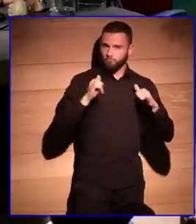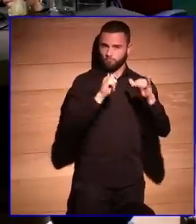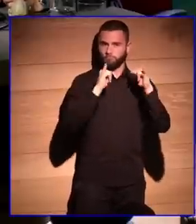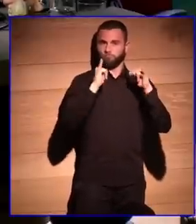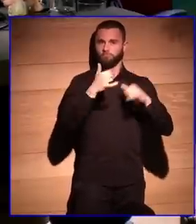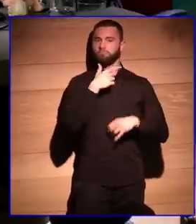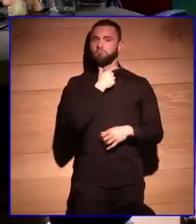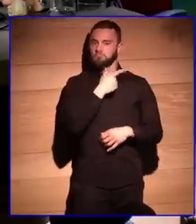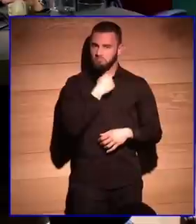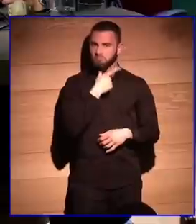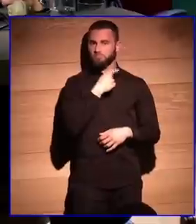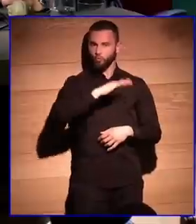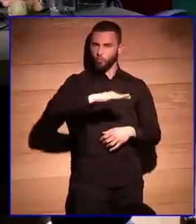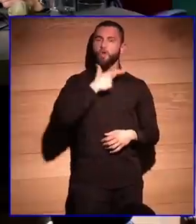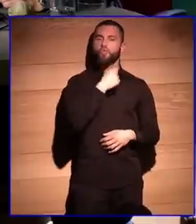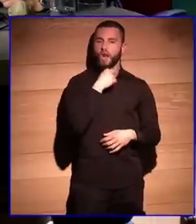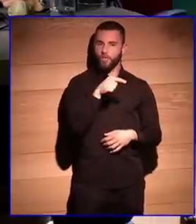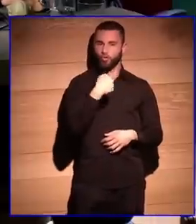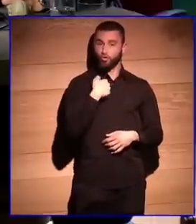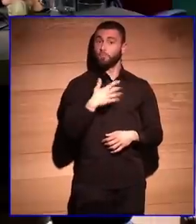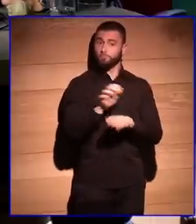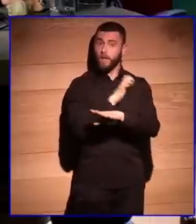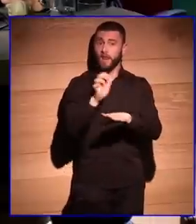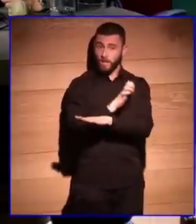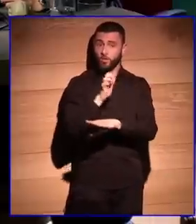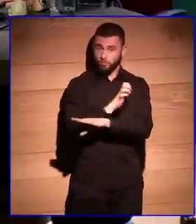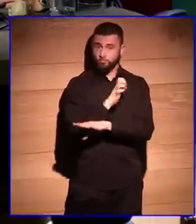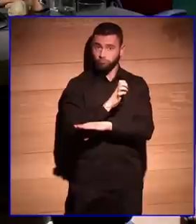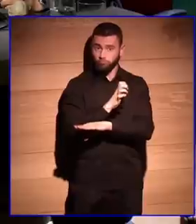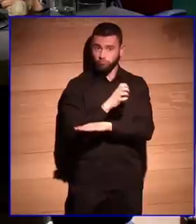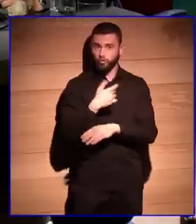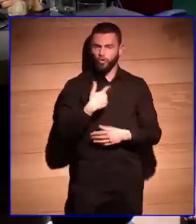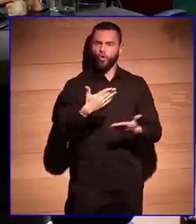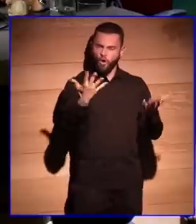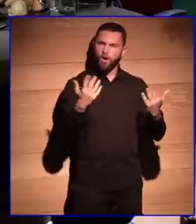un villano gracioso, uh-huh, con el cual yo me río. Entonces yo digo,